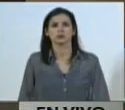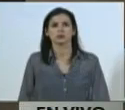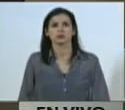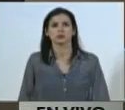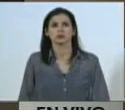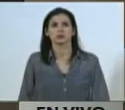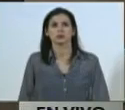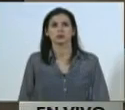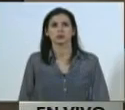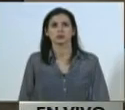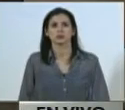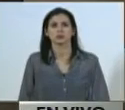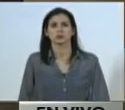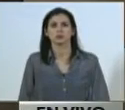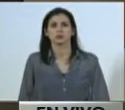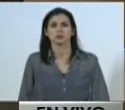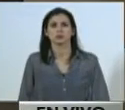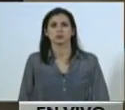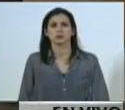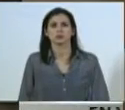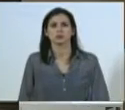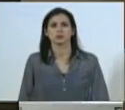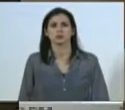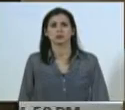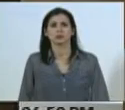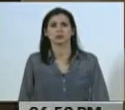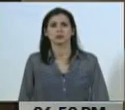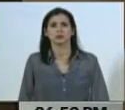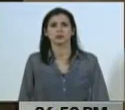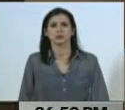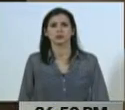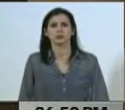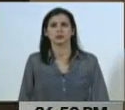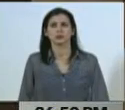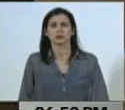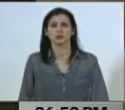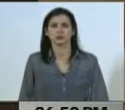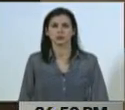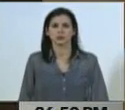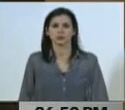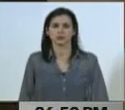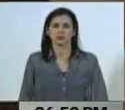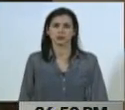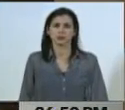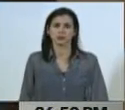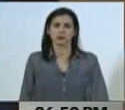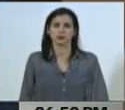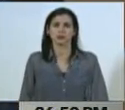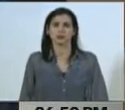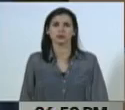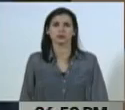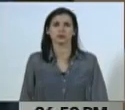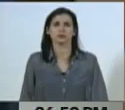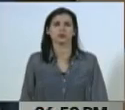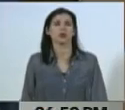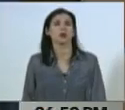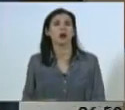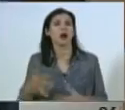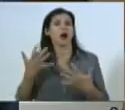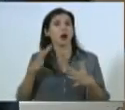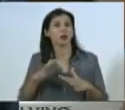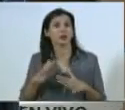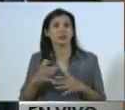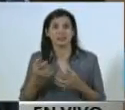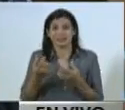governance, maintain stability, peace and progress of your great country. A pesar de la contracción del